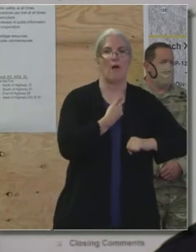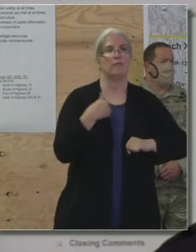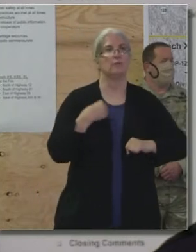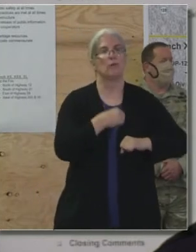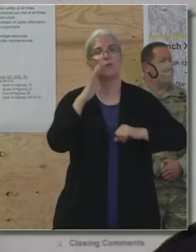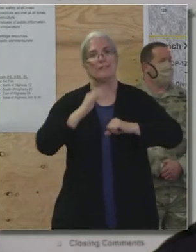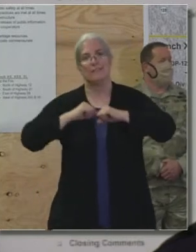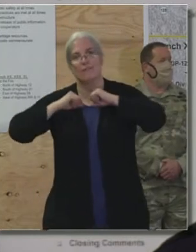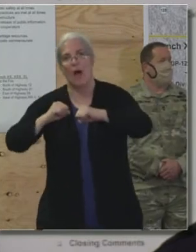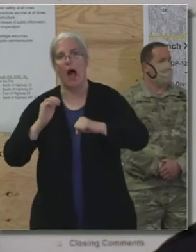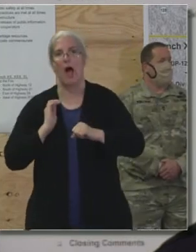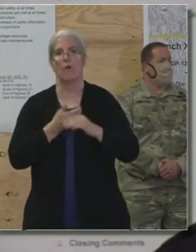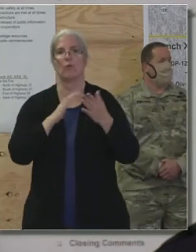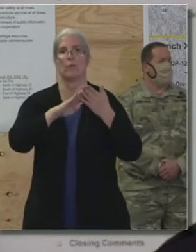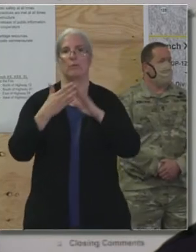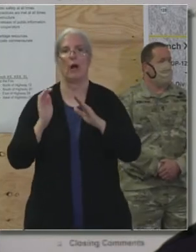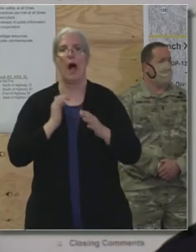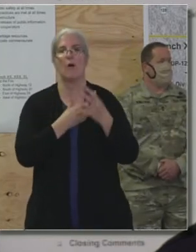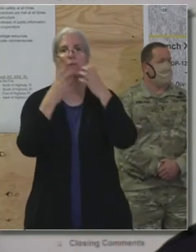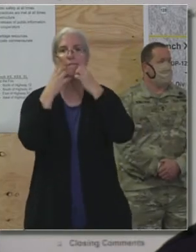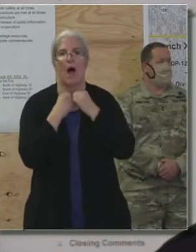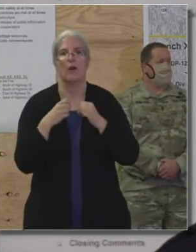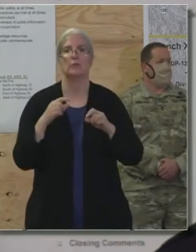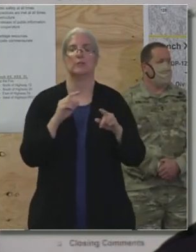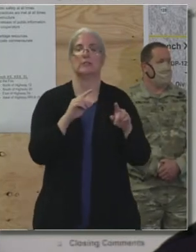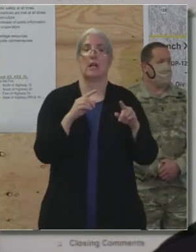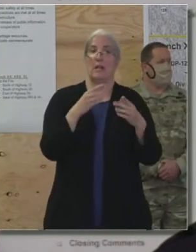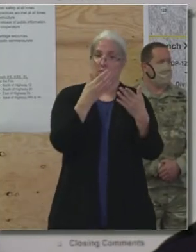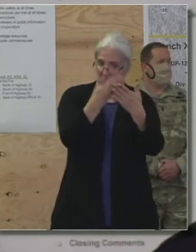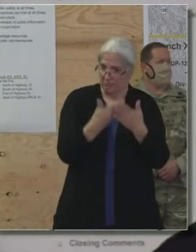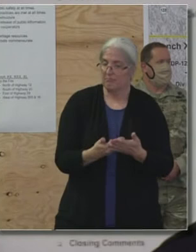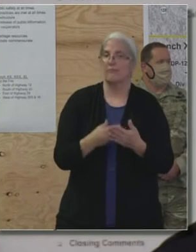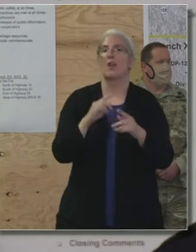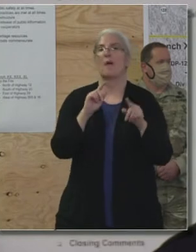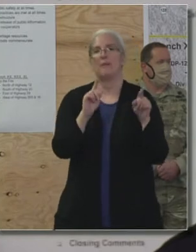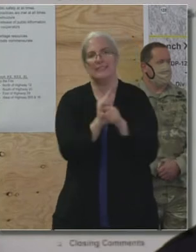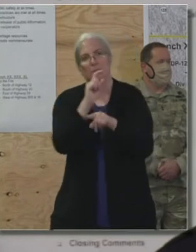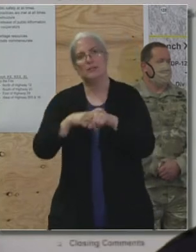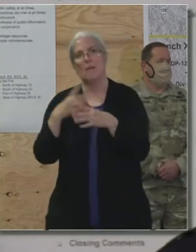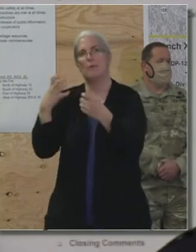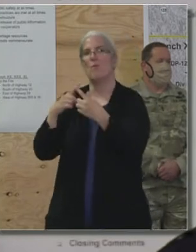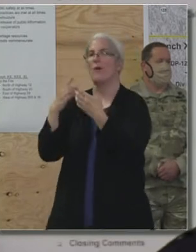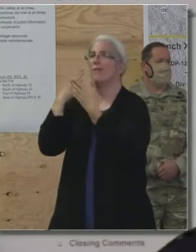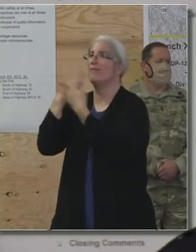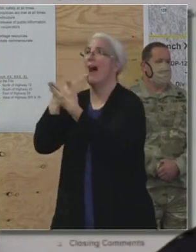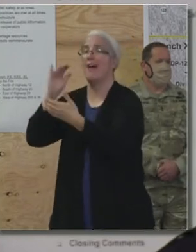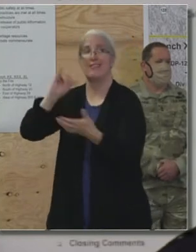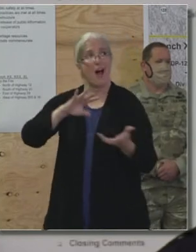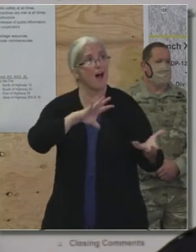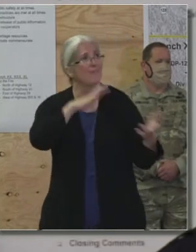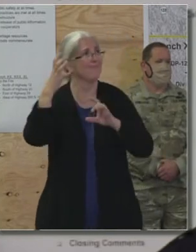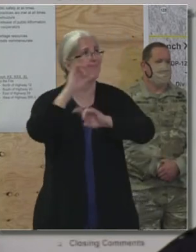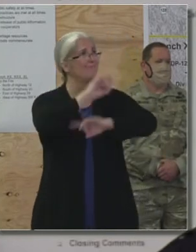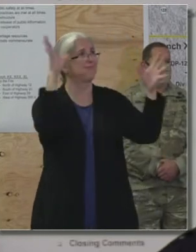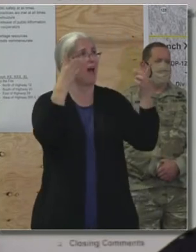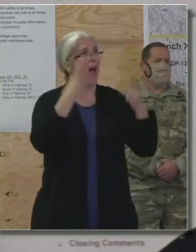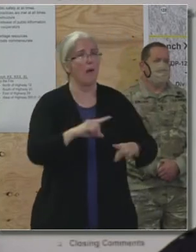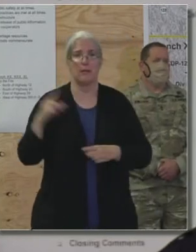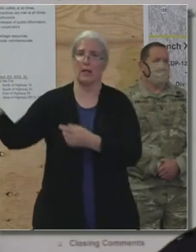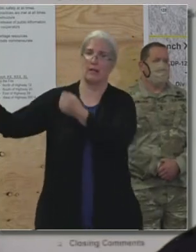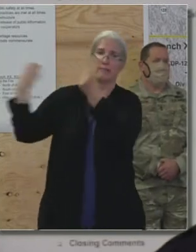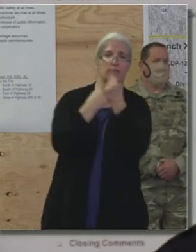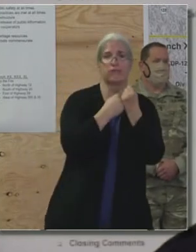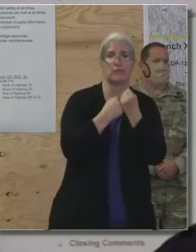los hechos pero a la vez estamos muy agradecidos que en este momento de crisis también tenemos que defender a la gente